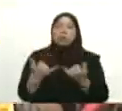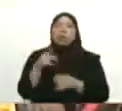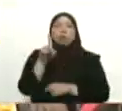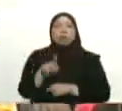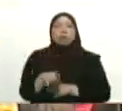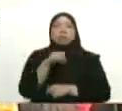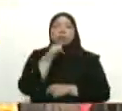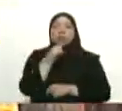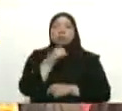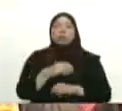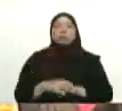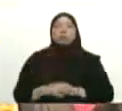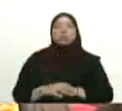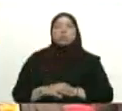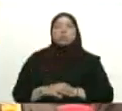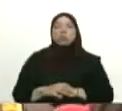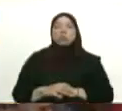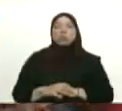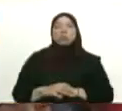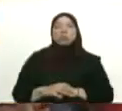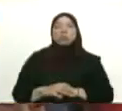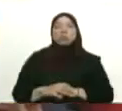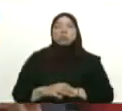junto al pueblo